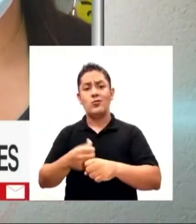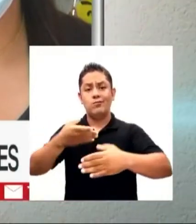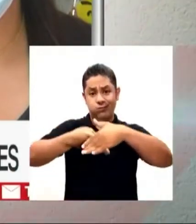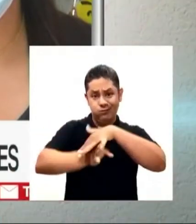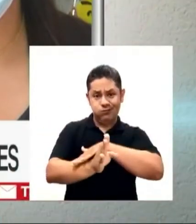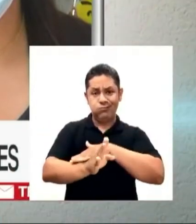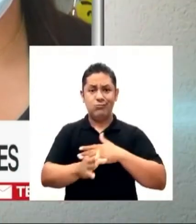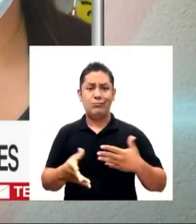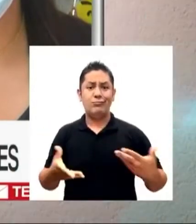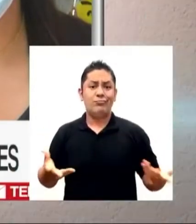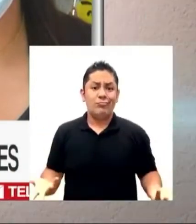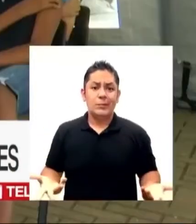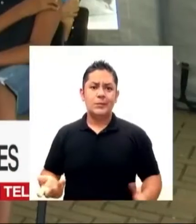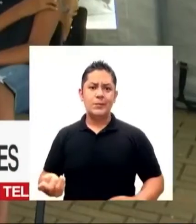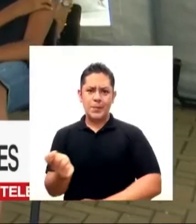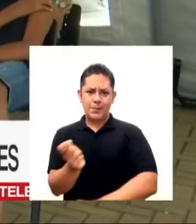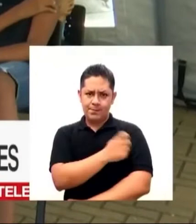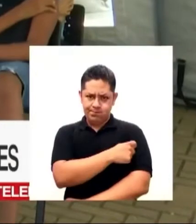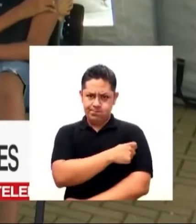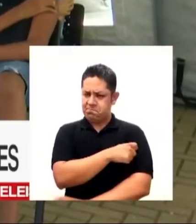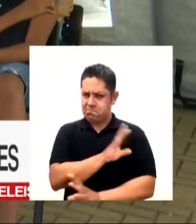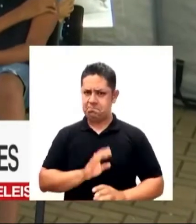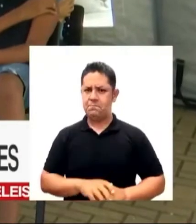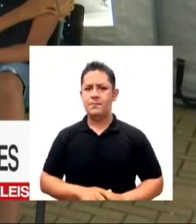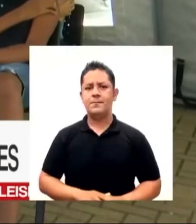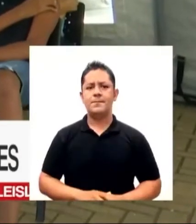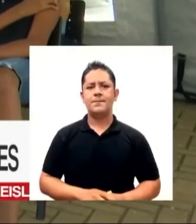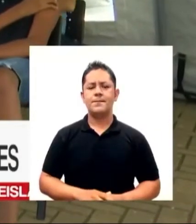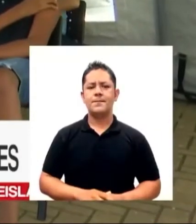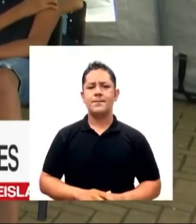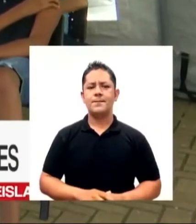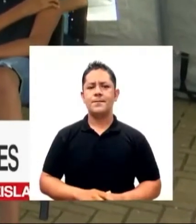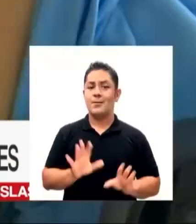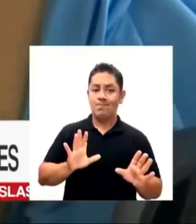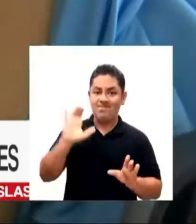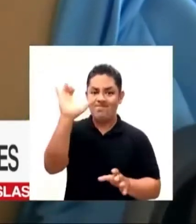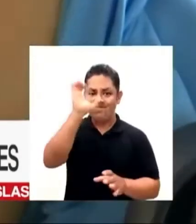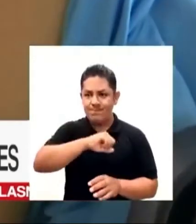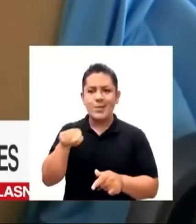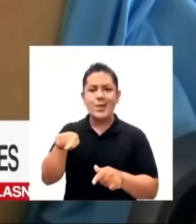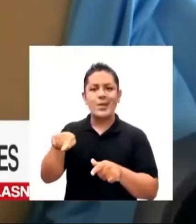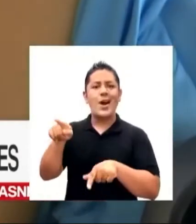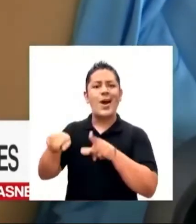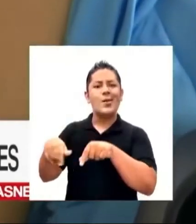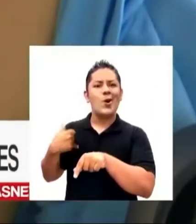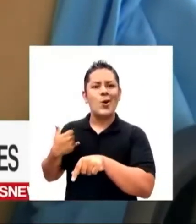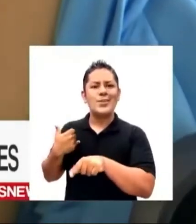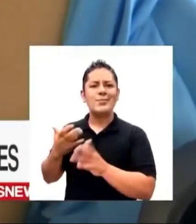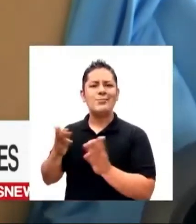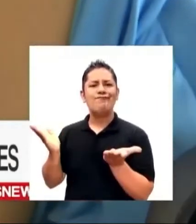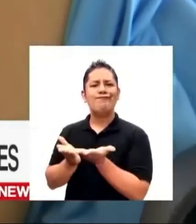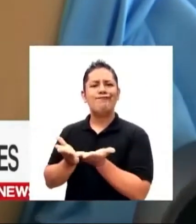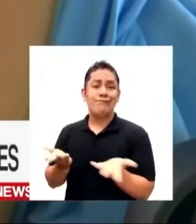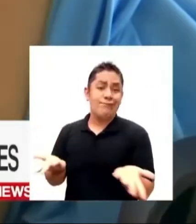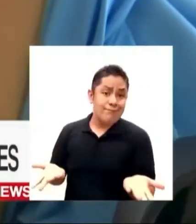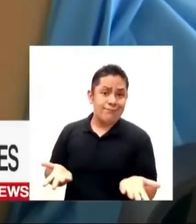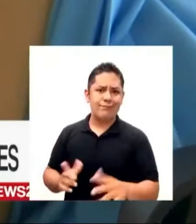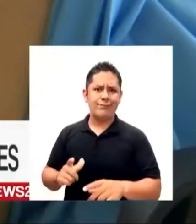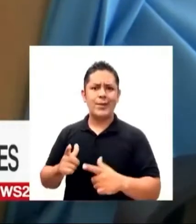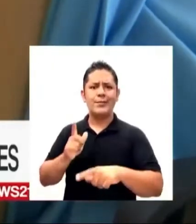puedan tener acceso a colocarse su vacuna teniendo en cuenta que muchas veces estudia igualmente